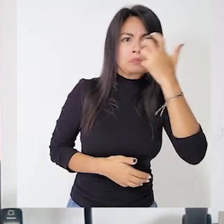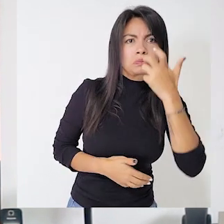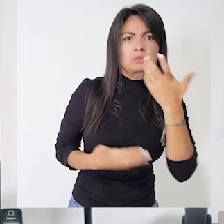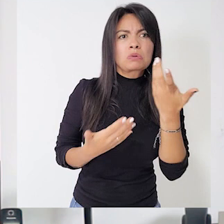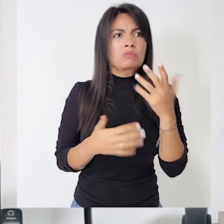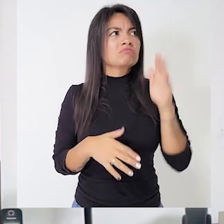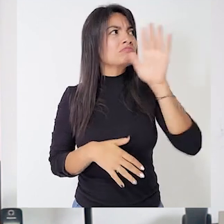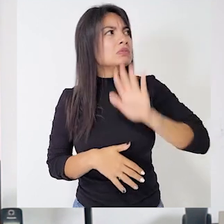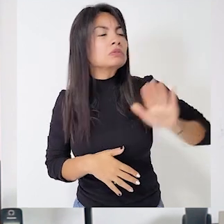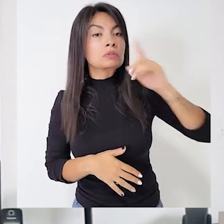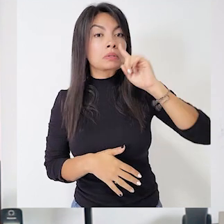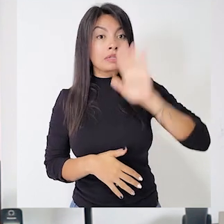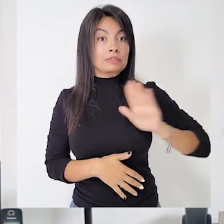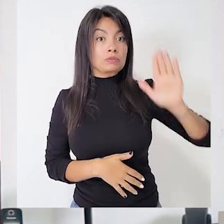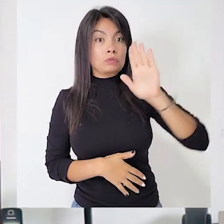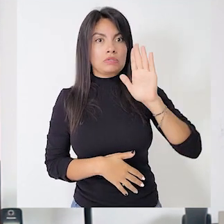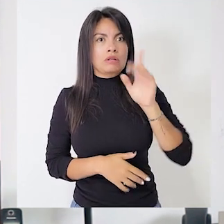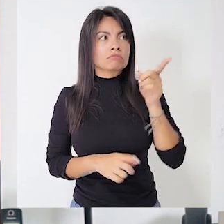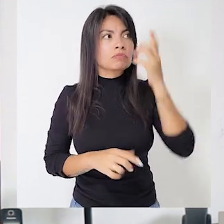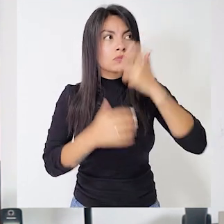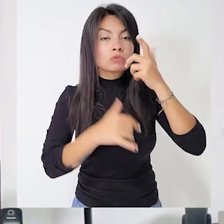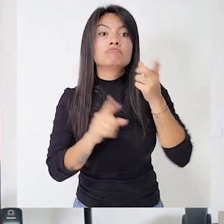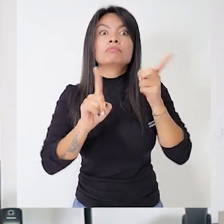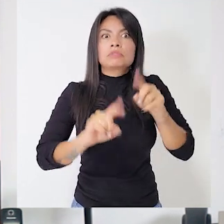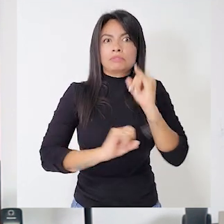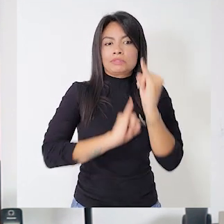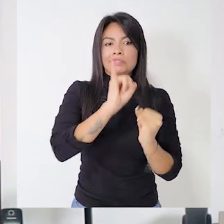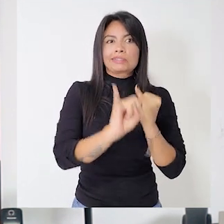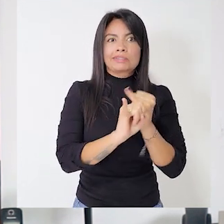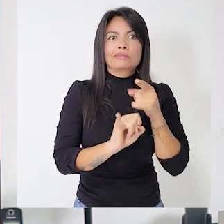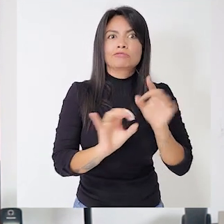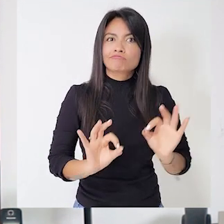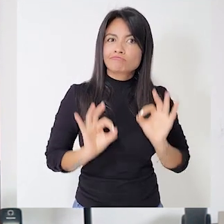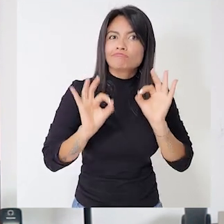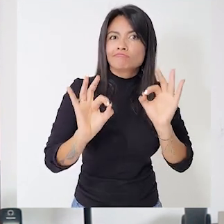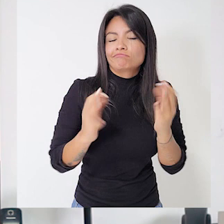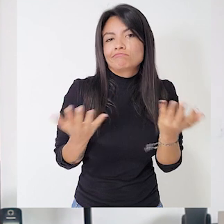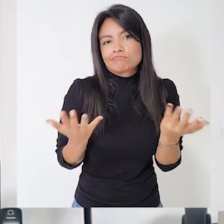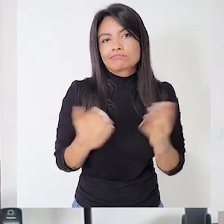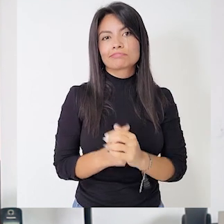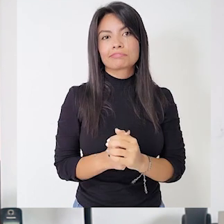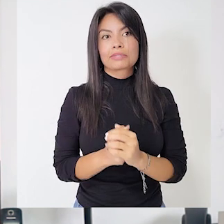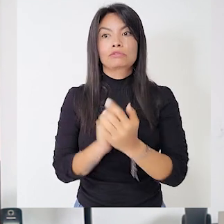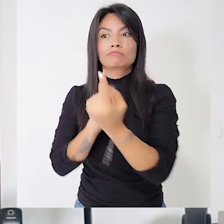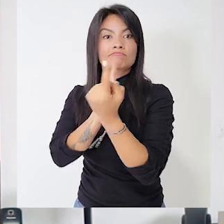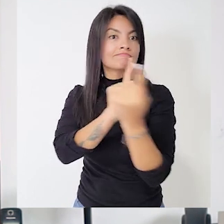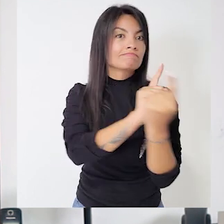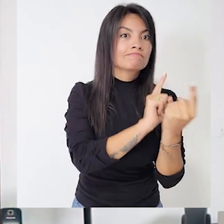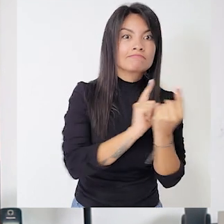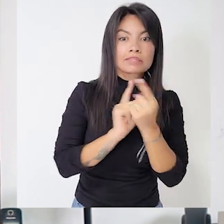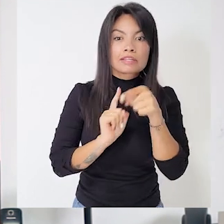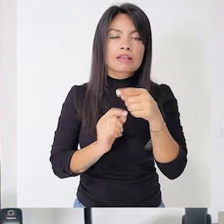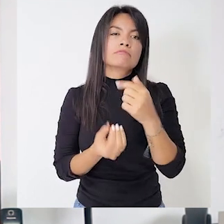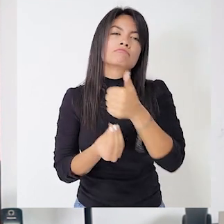las pruebas nacionales, sino las pruebas a nivel internacional. Pues nada, padres de familia, este es el encuentro con los directores